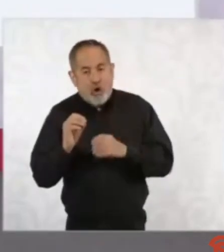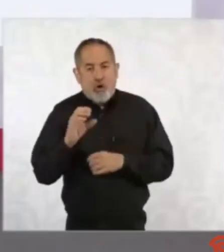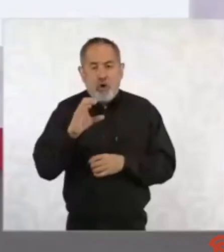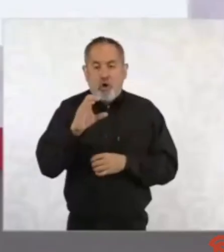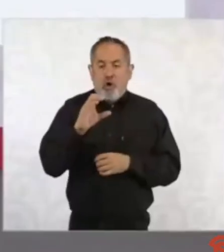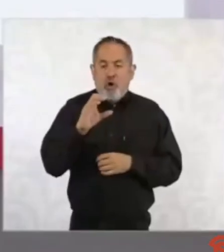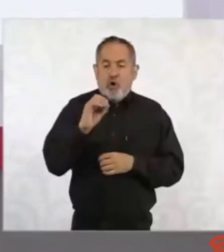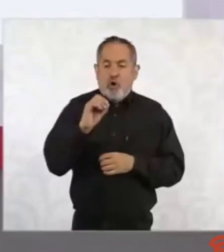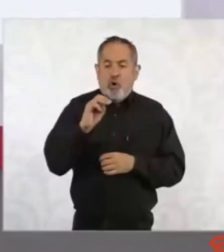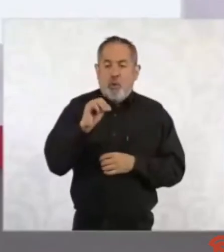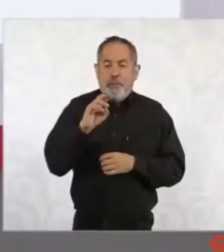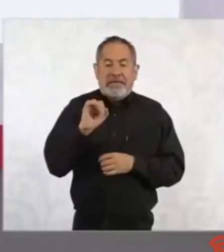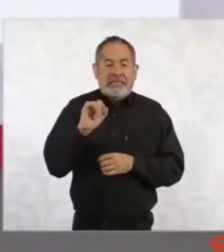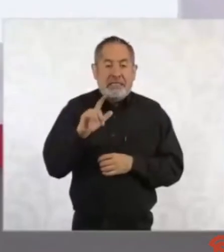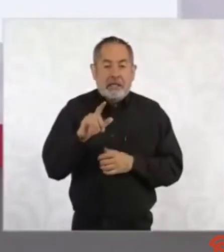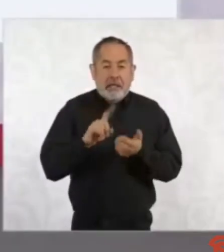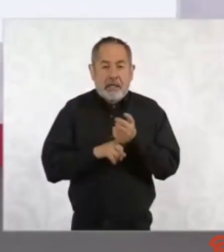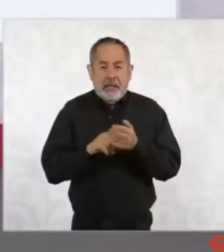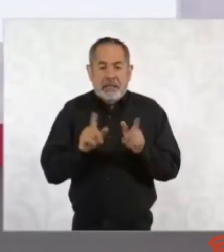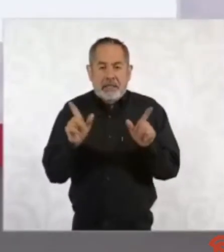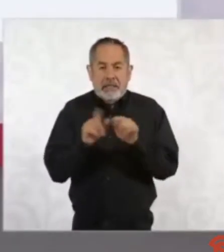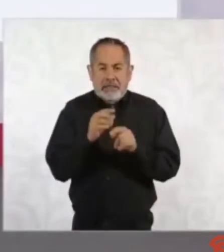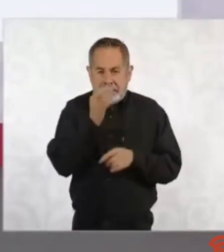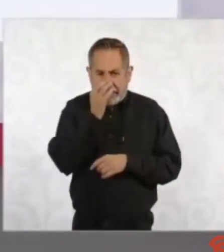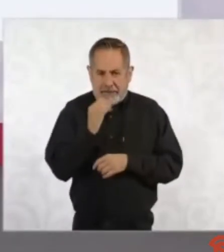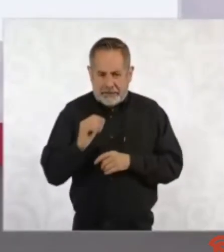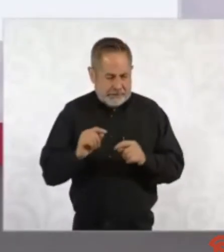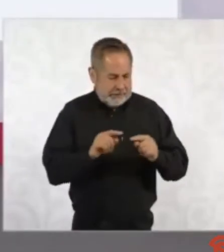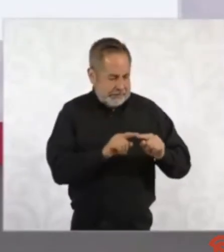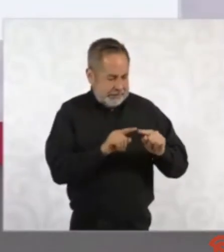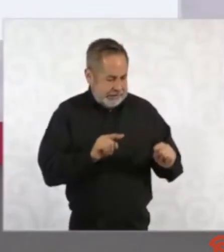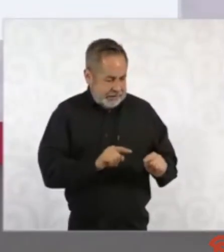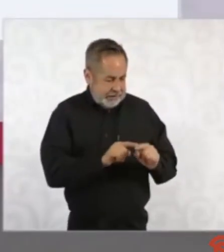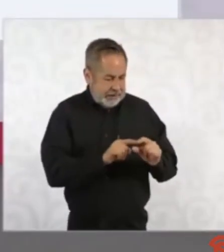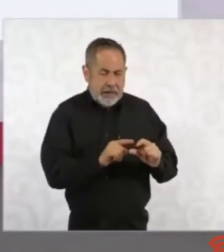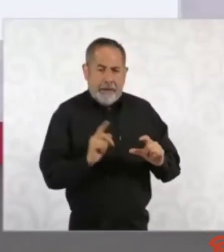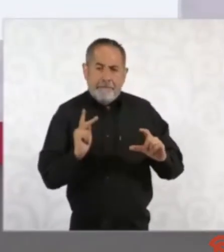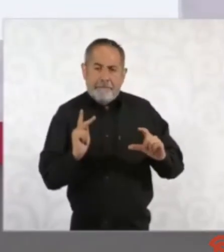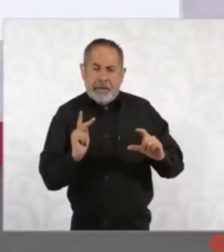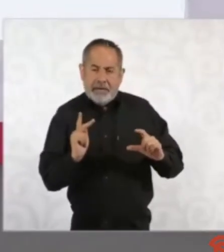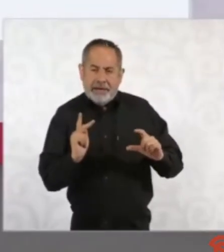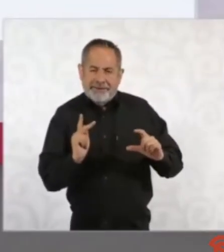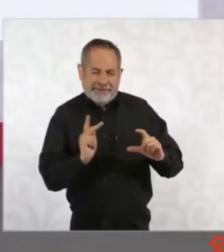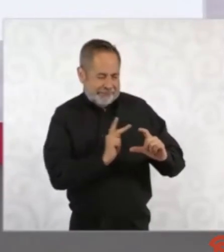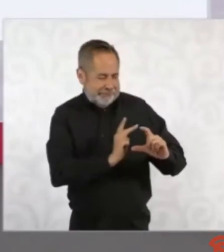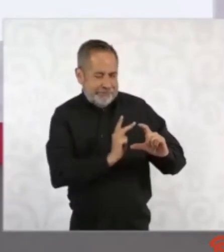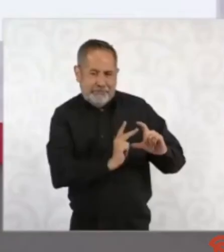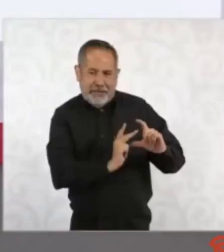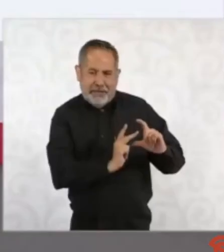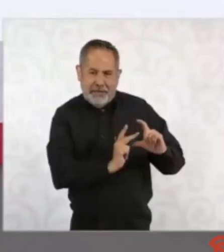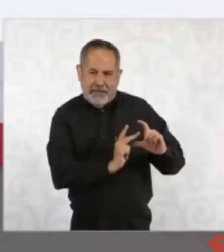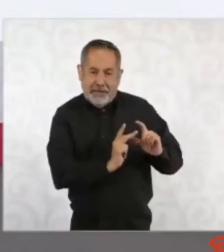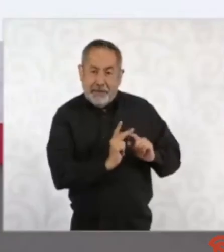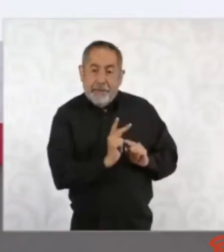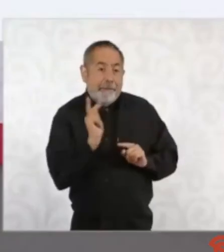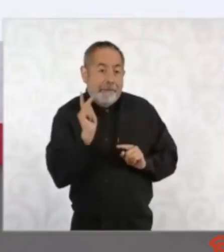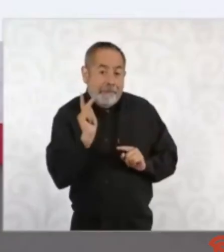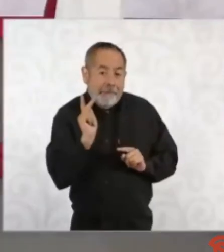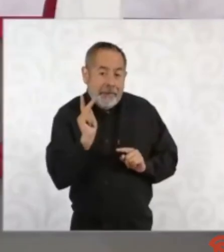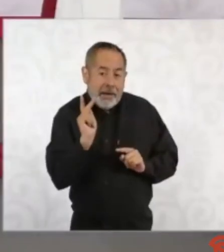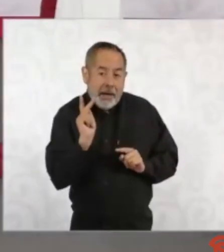P. Una P, una plaquita con una letra P de